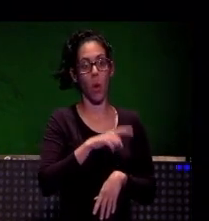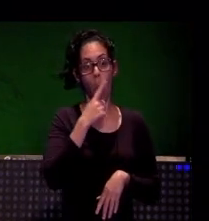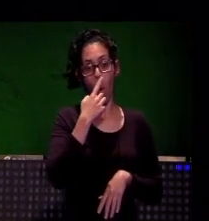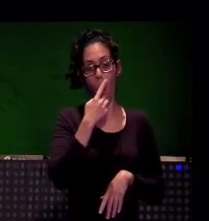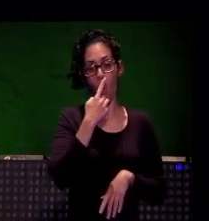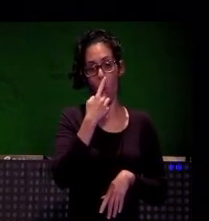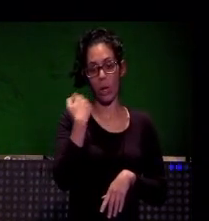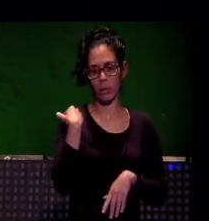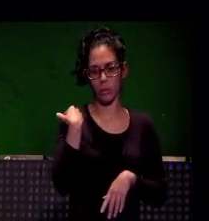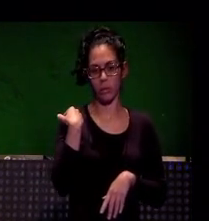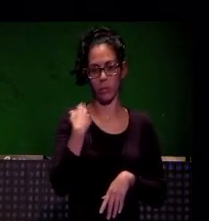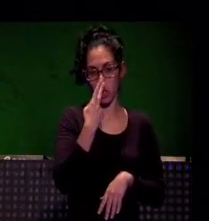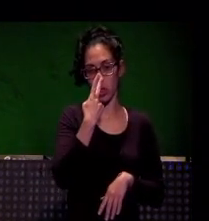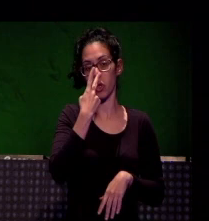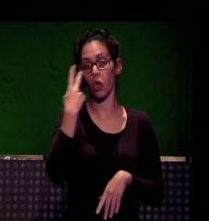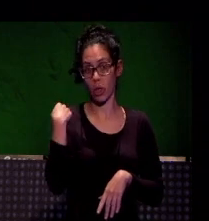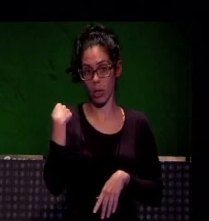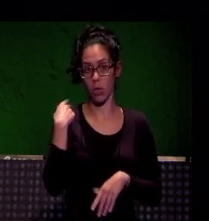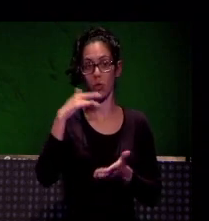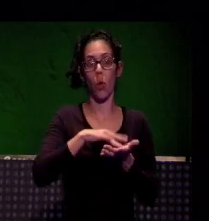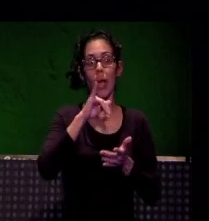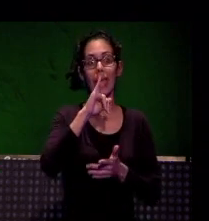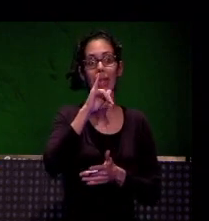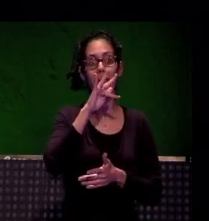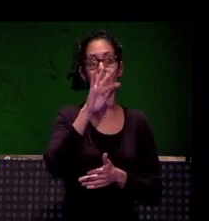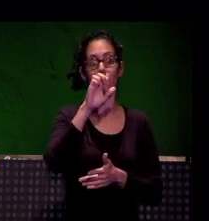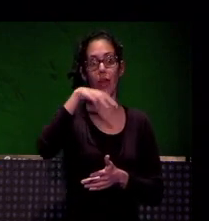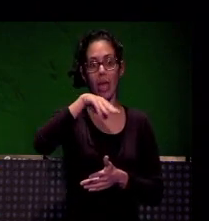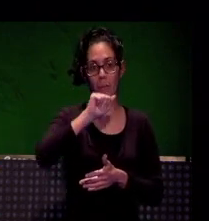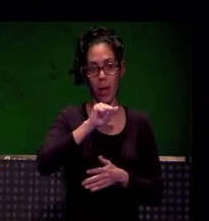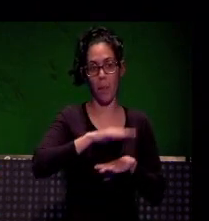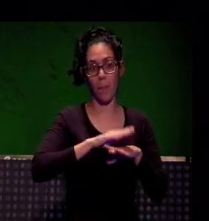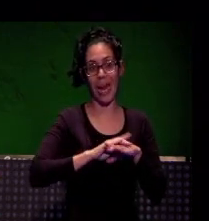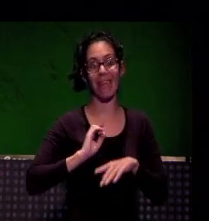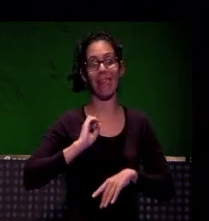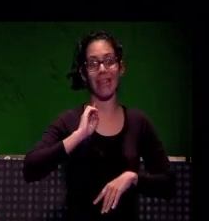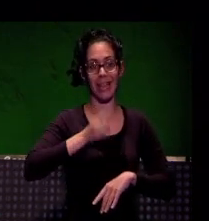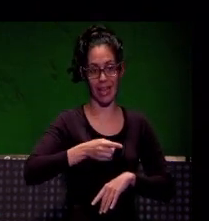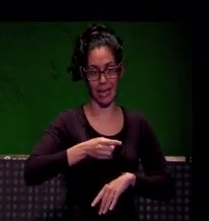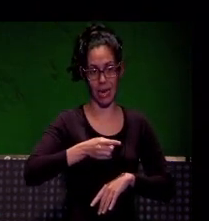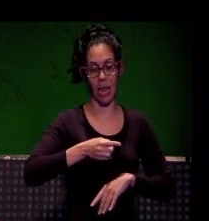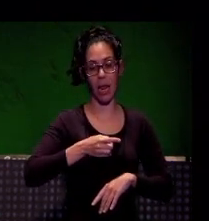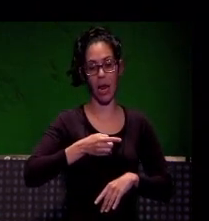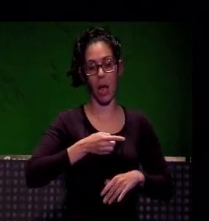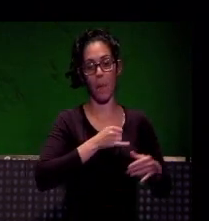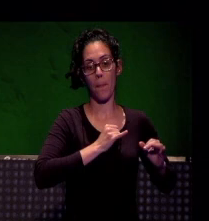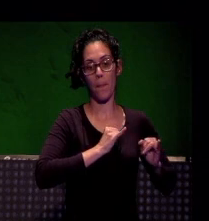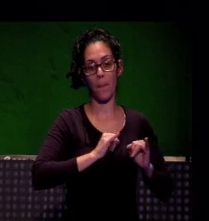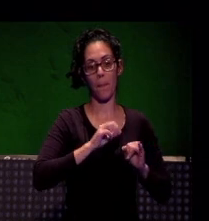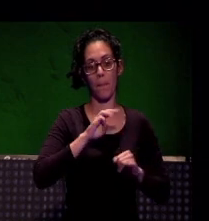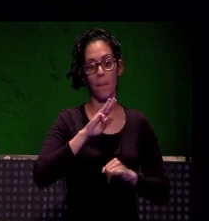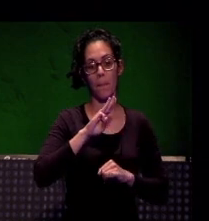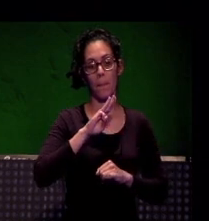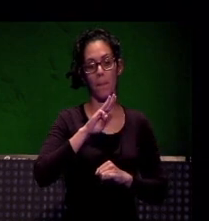caí en ifema para dirigir de mercedes benz fashion week madrid que es la pasarela más